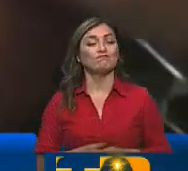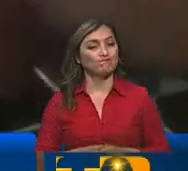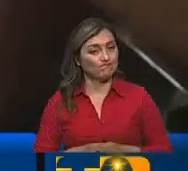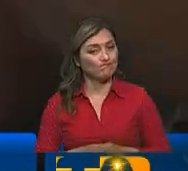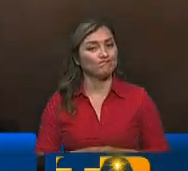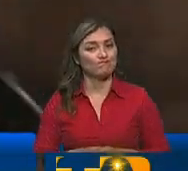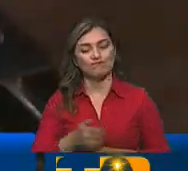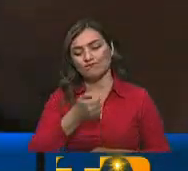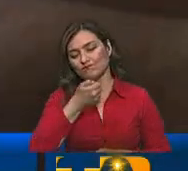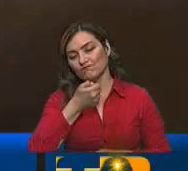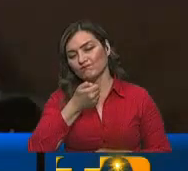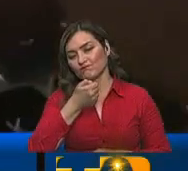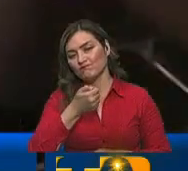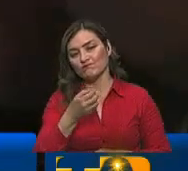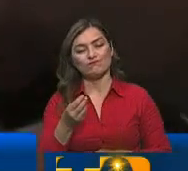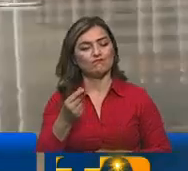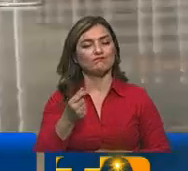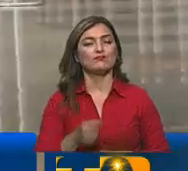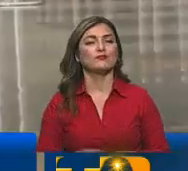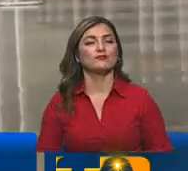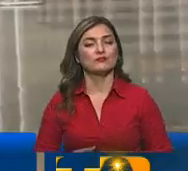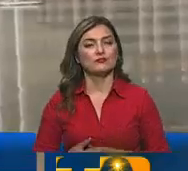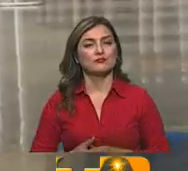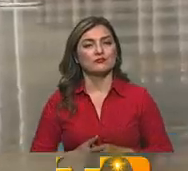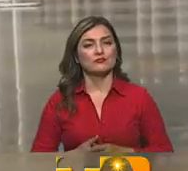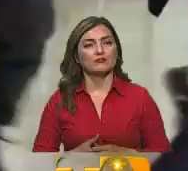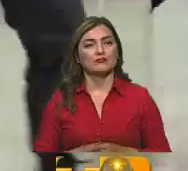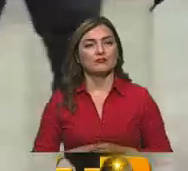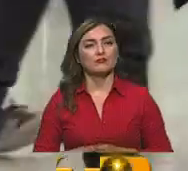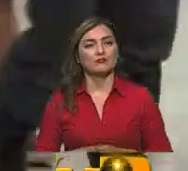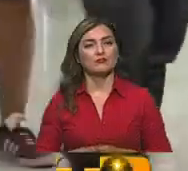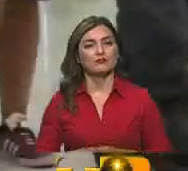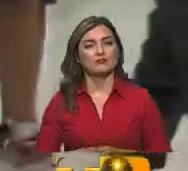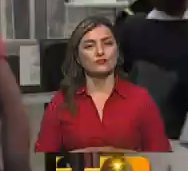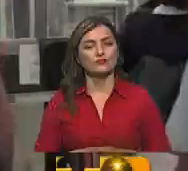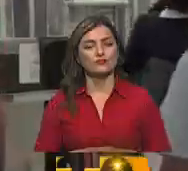elegibles para entrevistas aceleradas. En Quito, María Gracia Acosta, 24 horas.